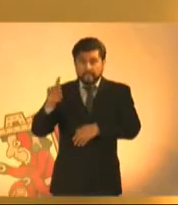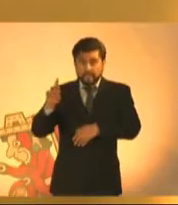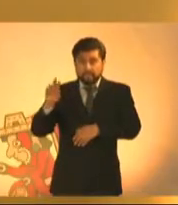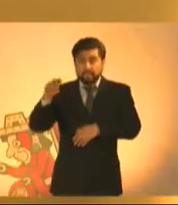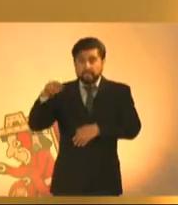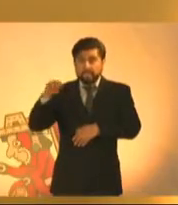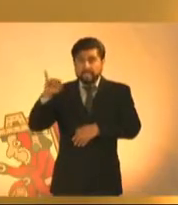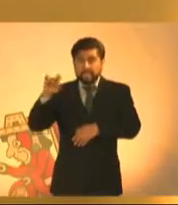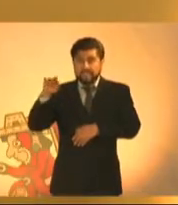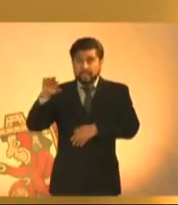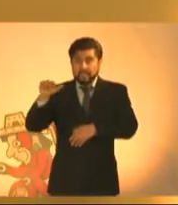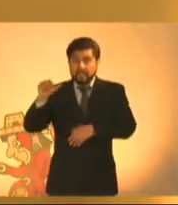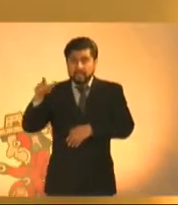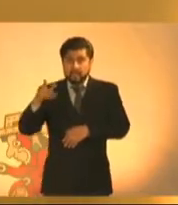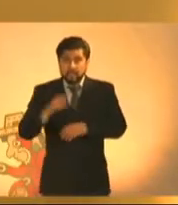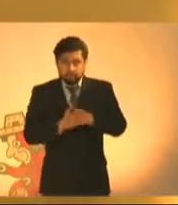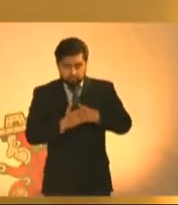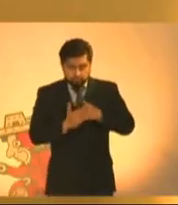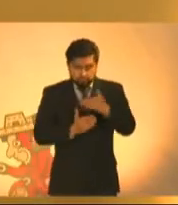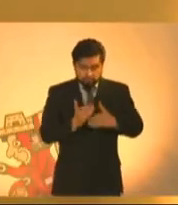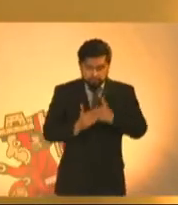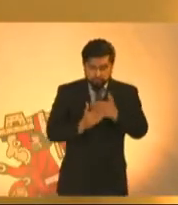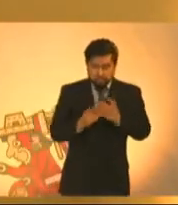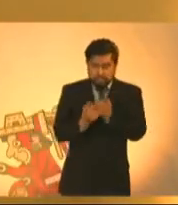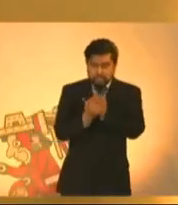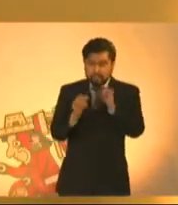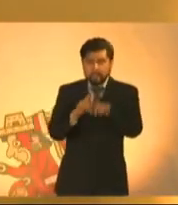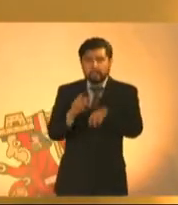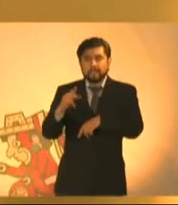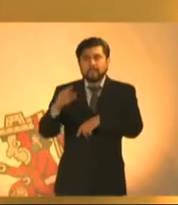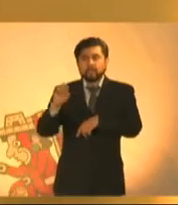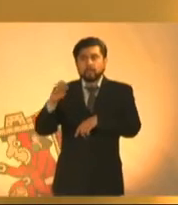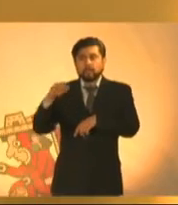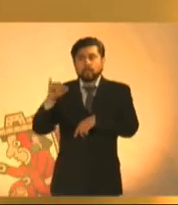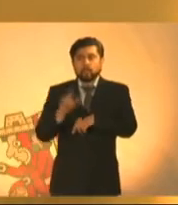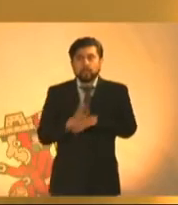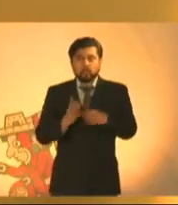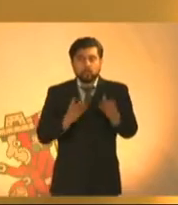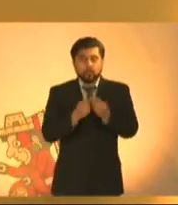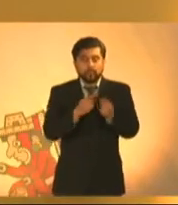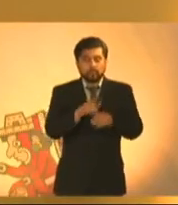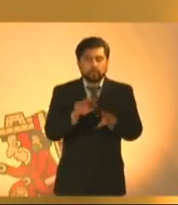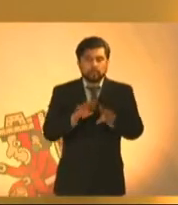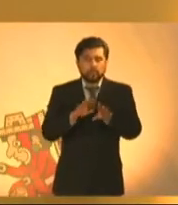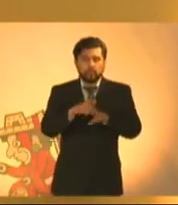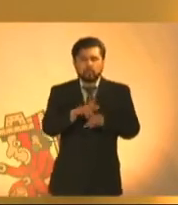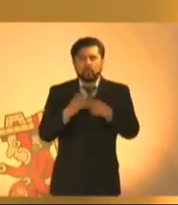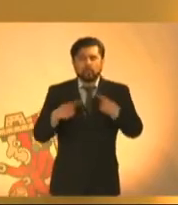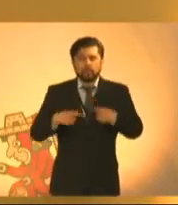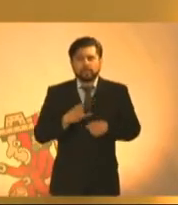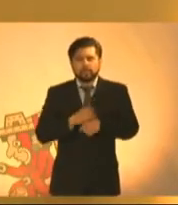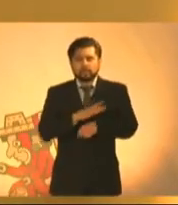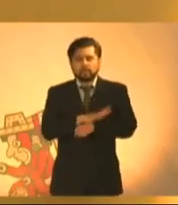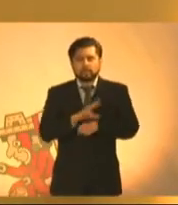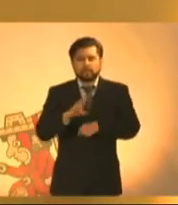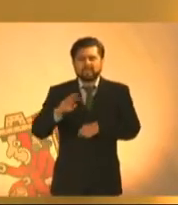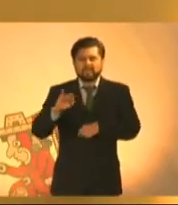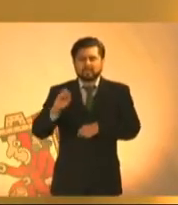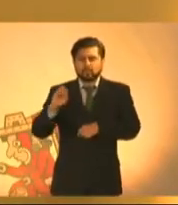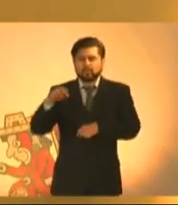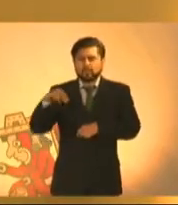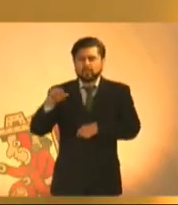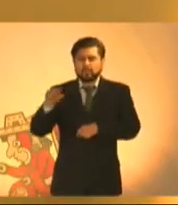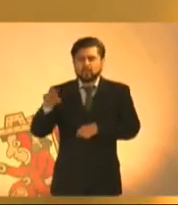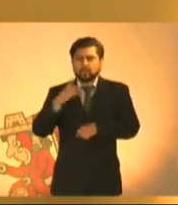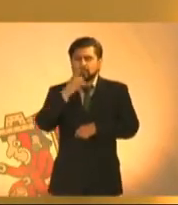mitad del proceso de independencia contó con pedro moreno es un oficial liberal vasco-navarro que dice